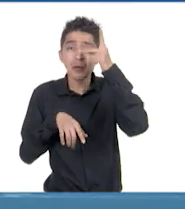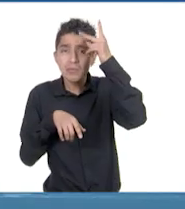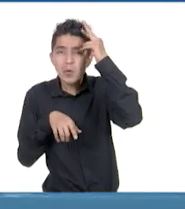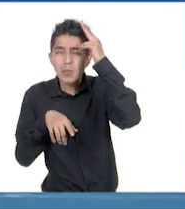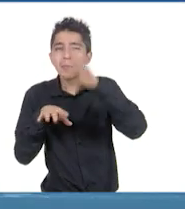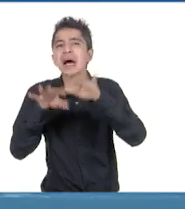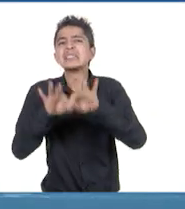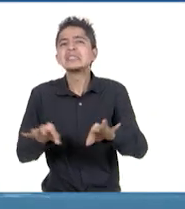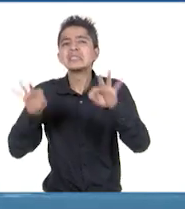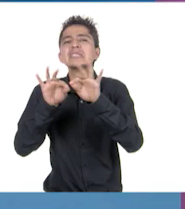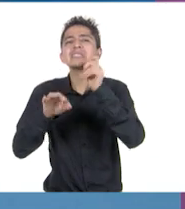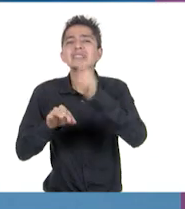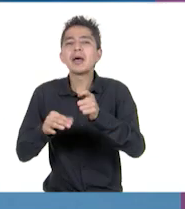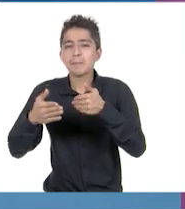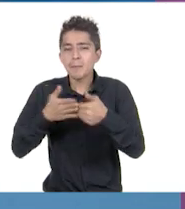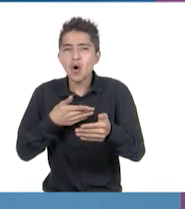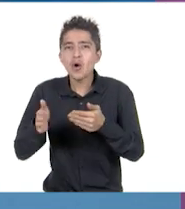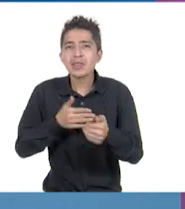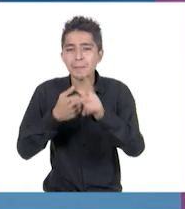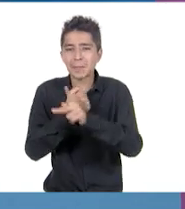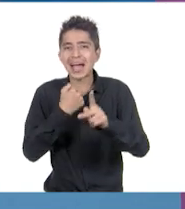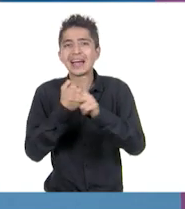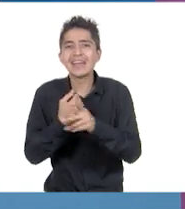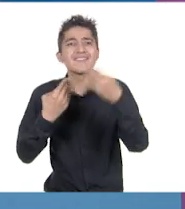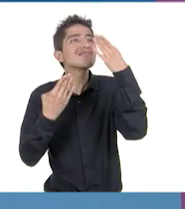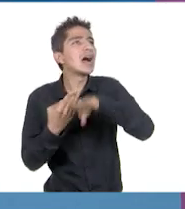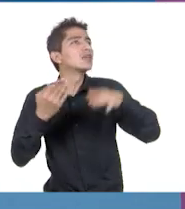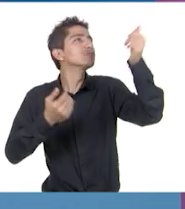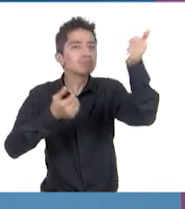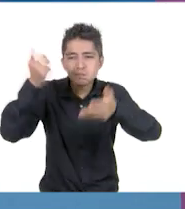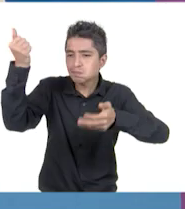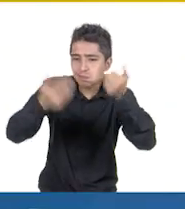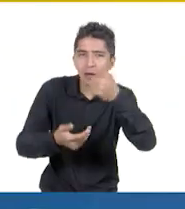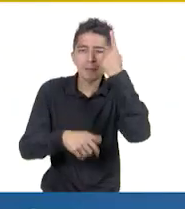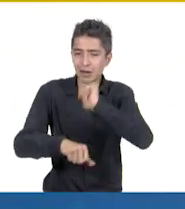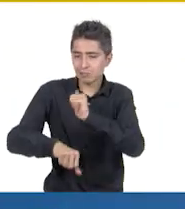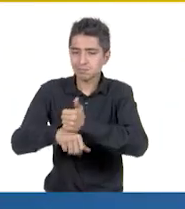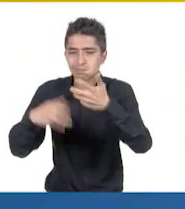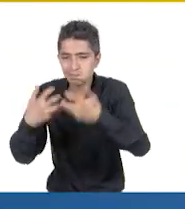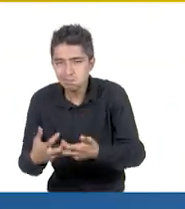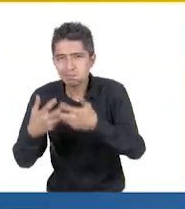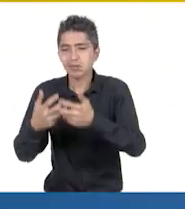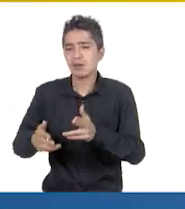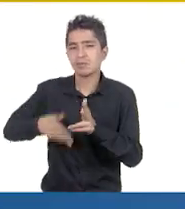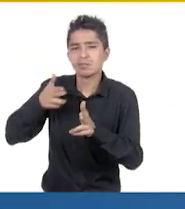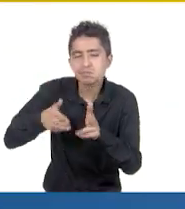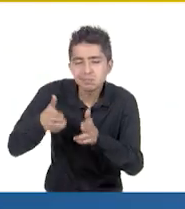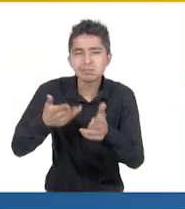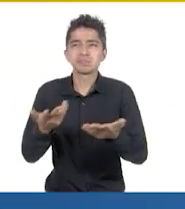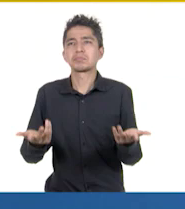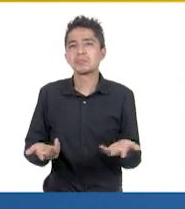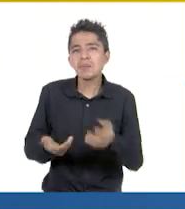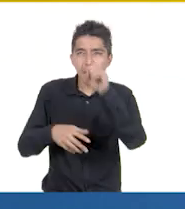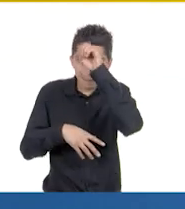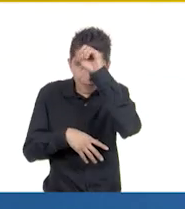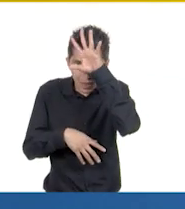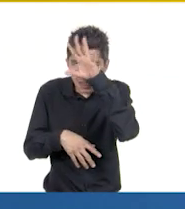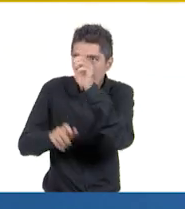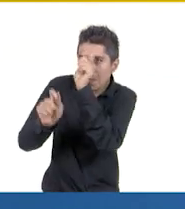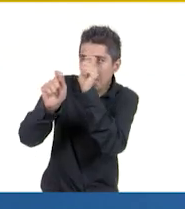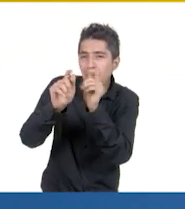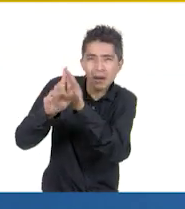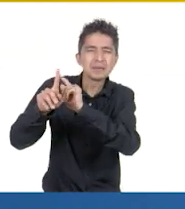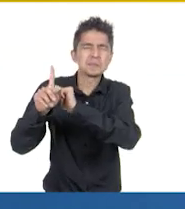en modernizar el país. Traer bancos, traer inversión extranjera, los ferrocarriles, la minería.